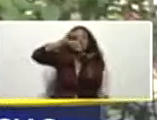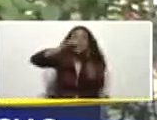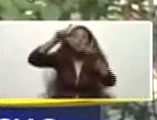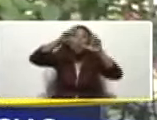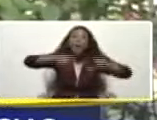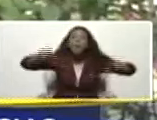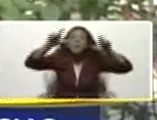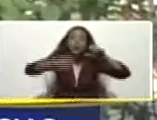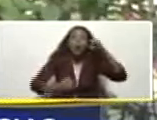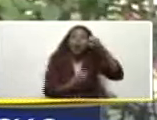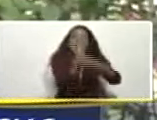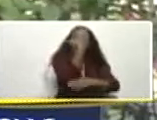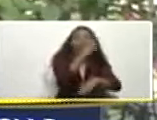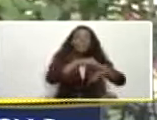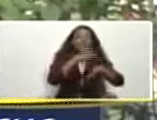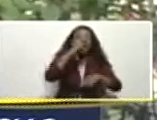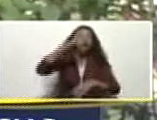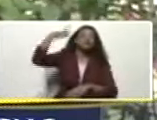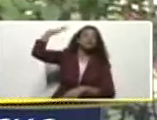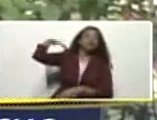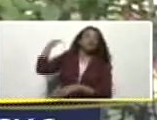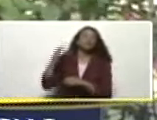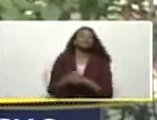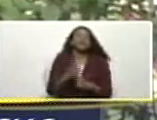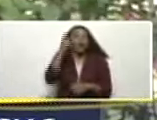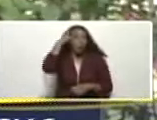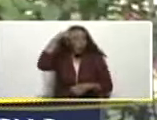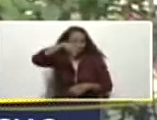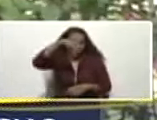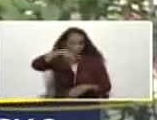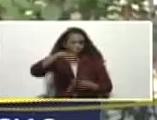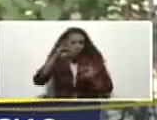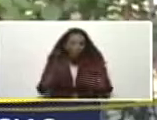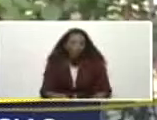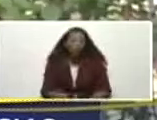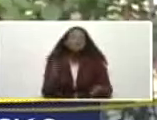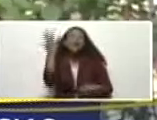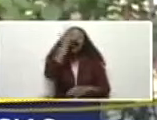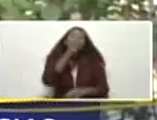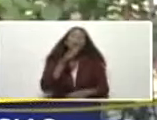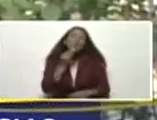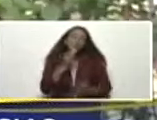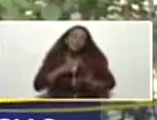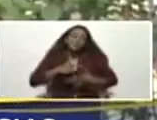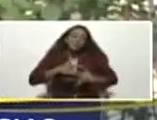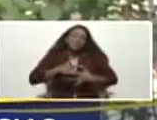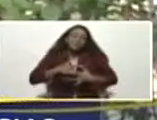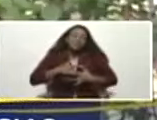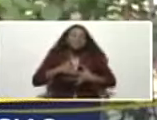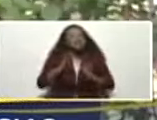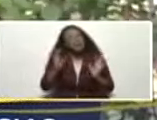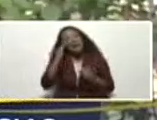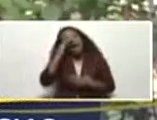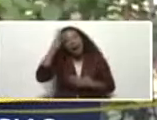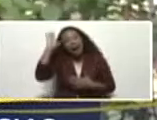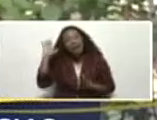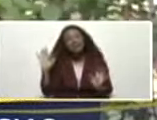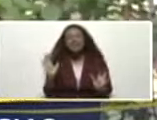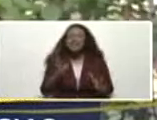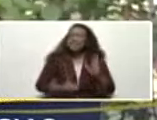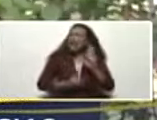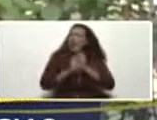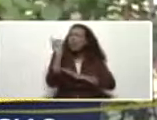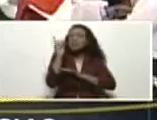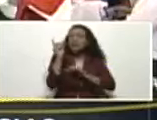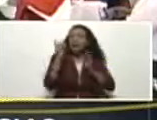investigación nacieron con la gran misión ciencia. Hoy tenemos la juventud en el alma prendida, queriendo desarrollar